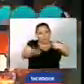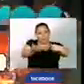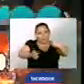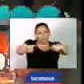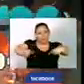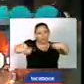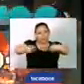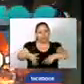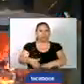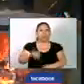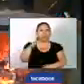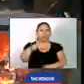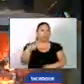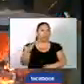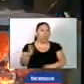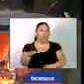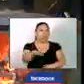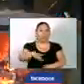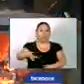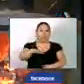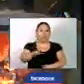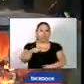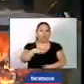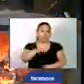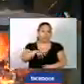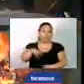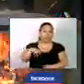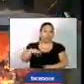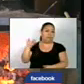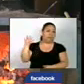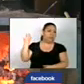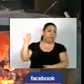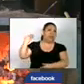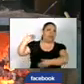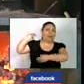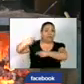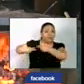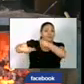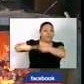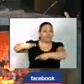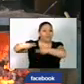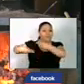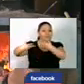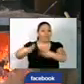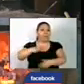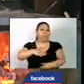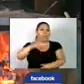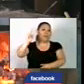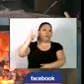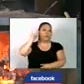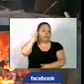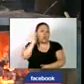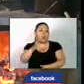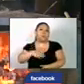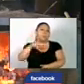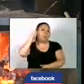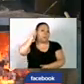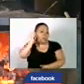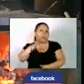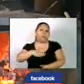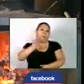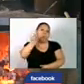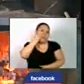este es un negocio digamos generacional verdad mi bisabuela mi abuela mi mamá y yo como cuarta generación pues